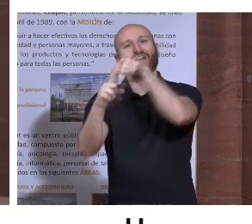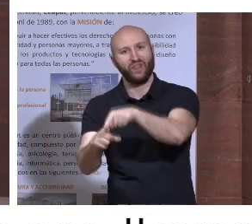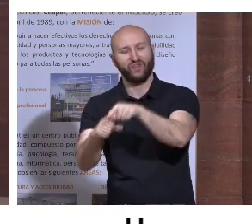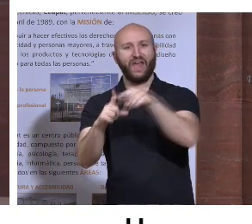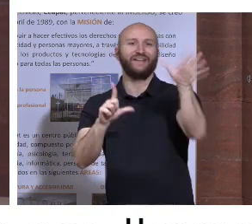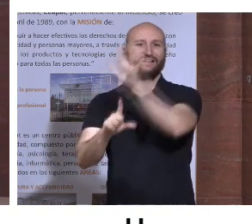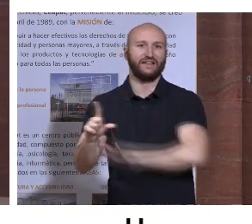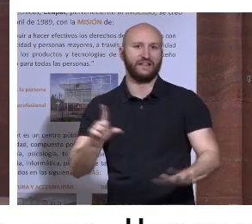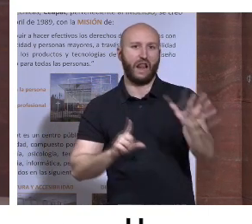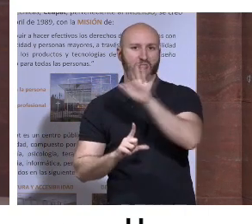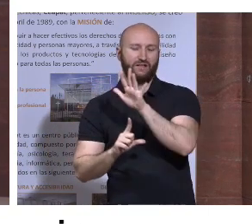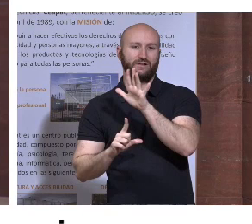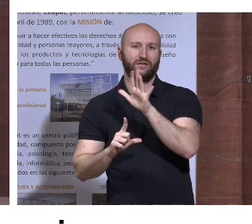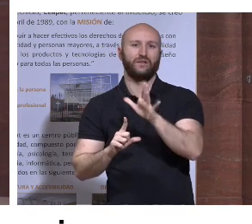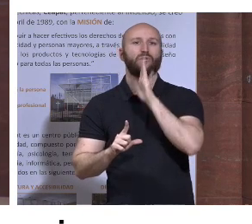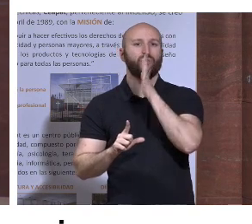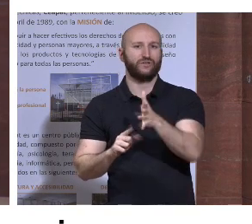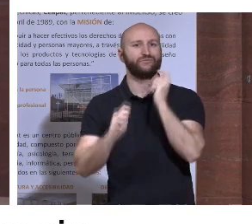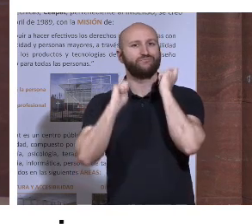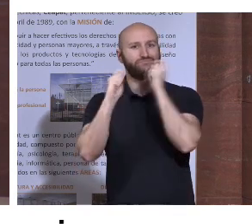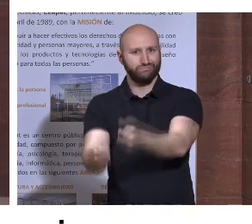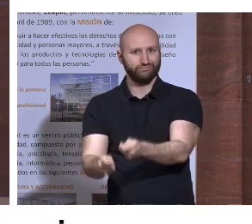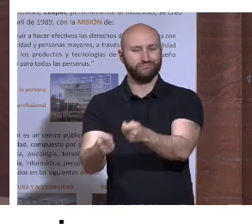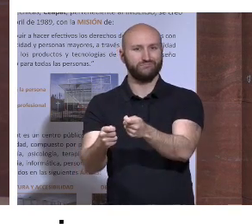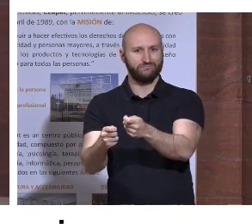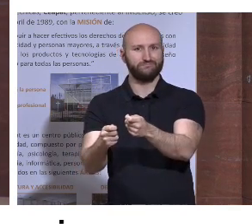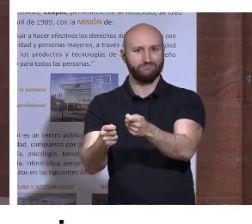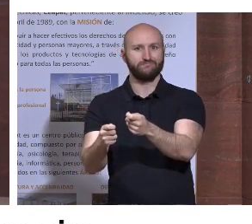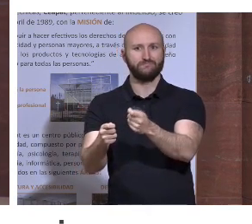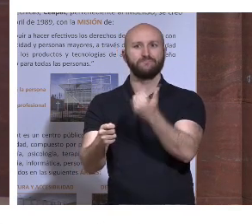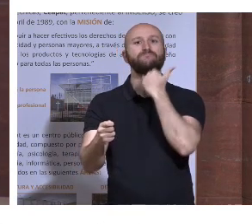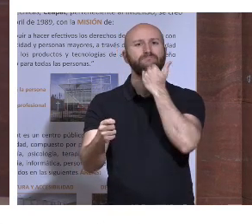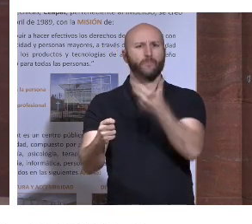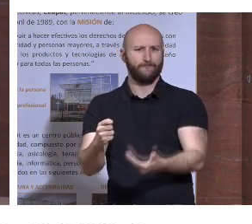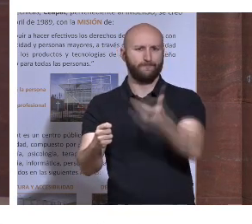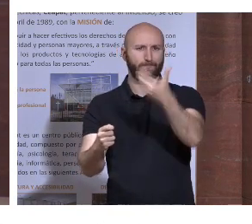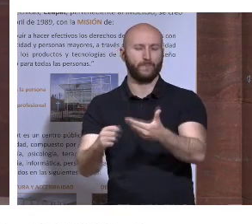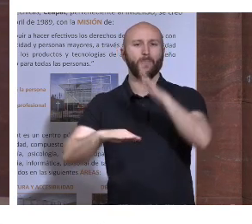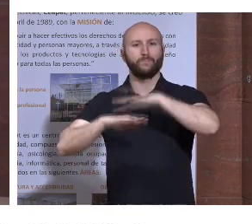eso son concebidos como elementos punteros para